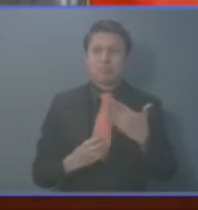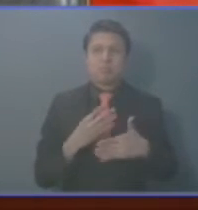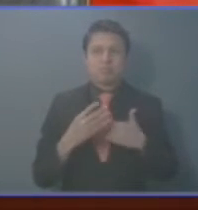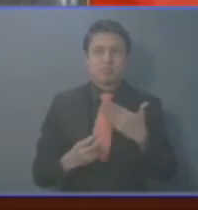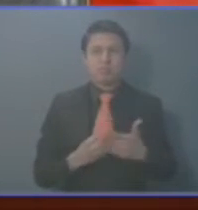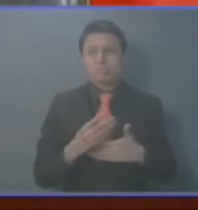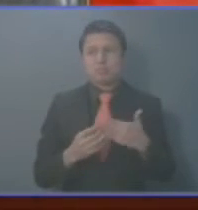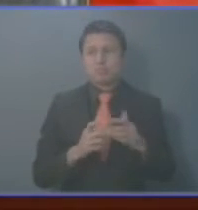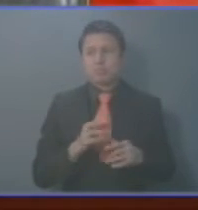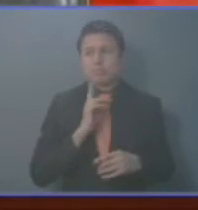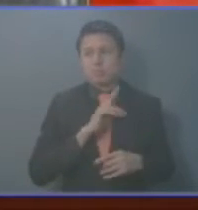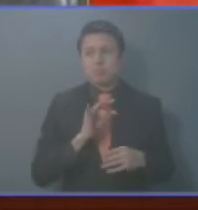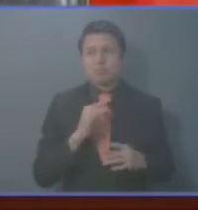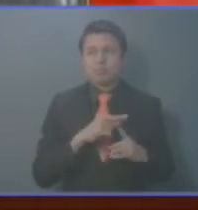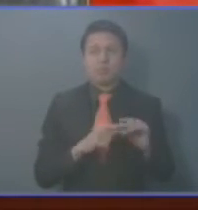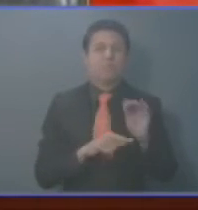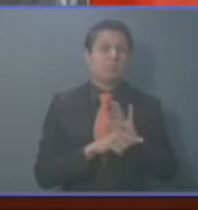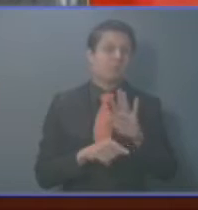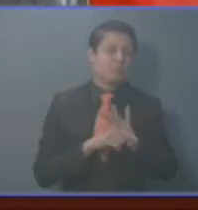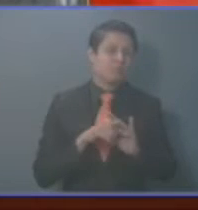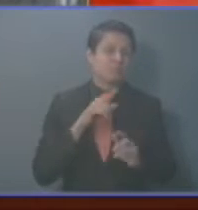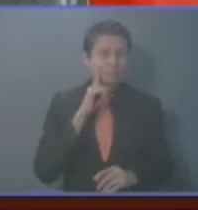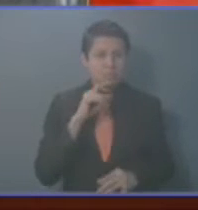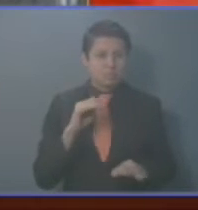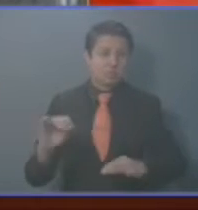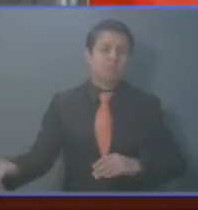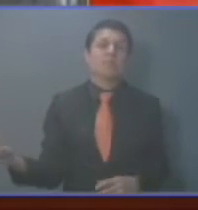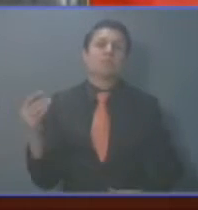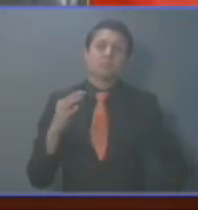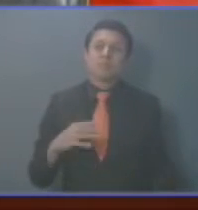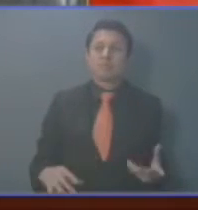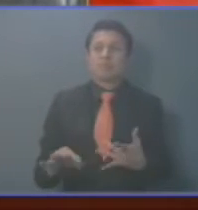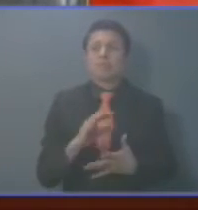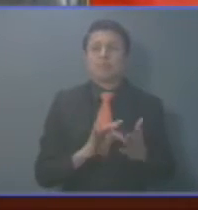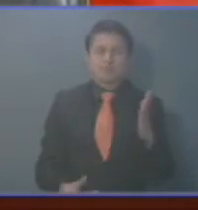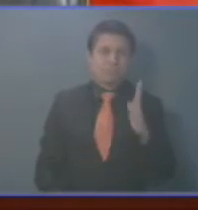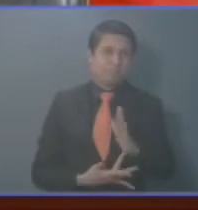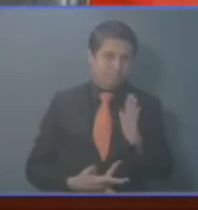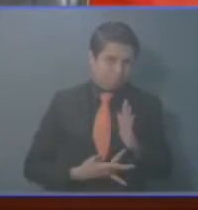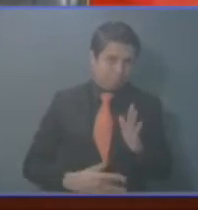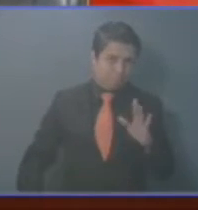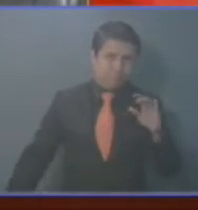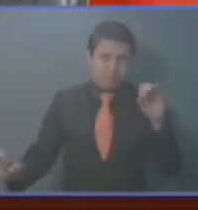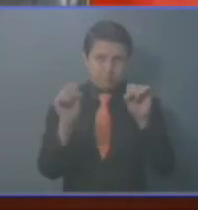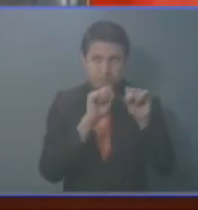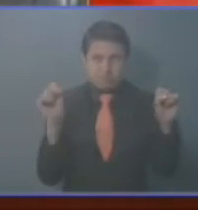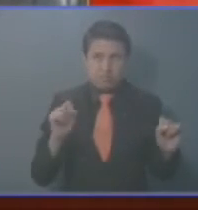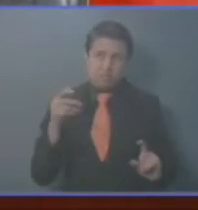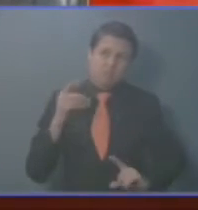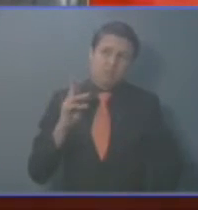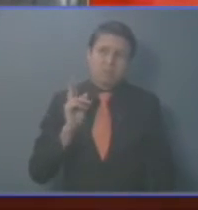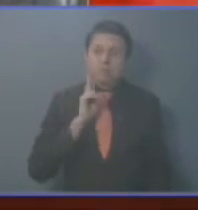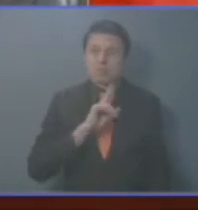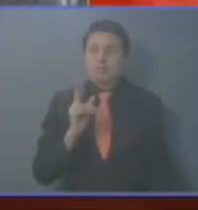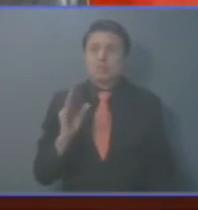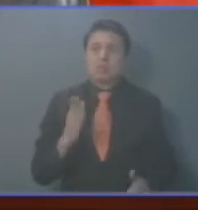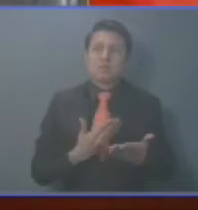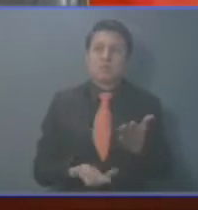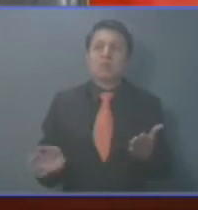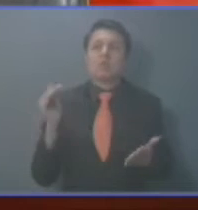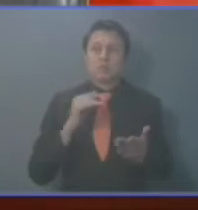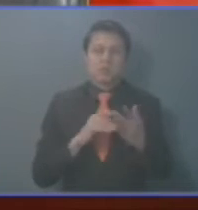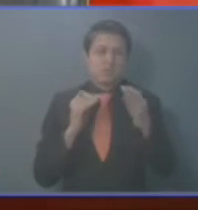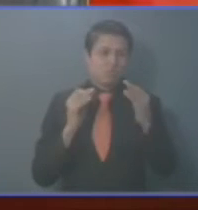Que para responder a las demandas socioeducativas que implica la constante evolución de la ciencia y la tecnología, el sistema educativo debe replantearse